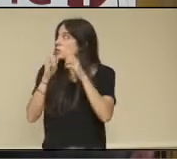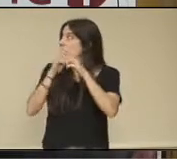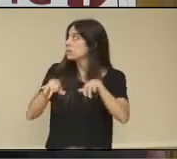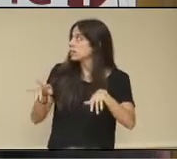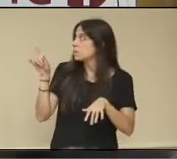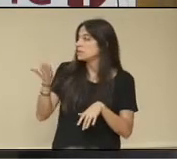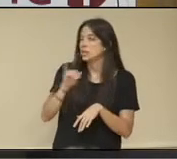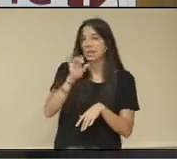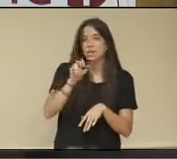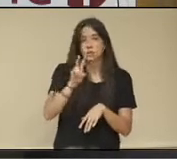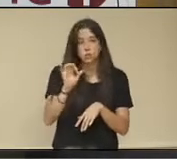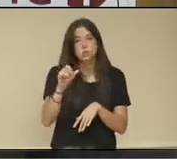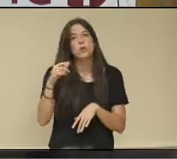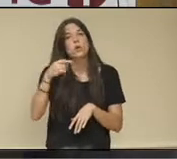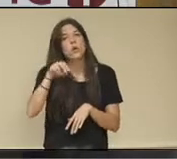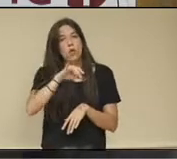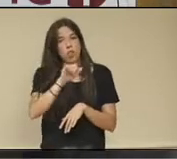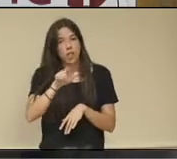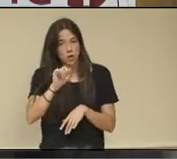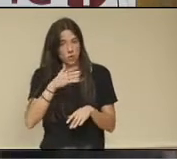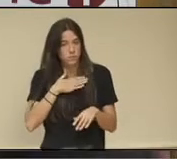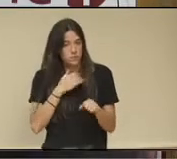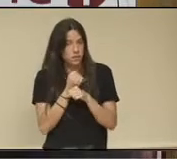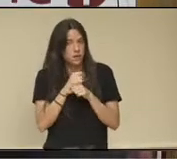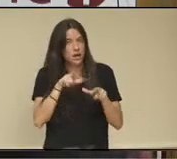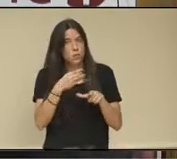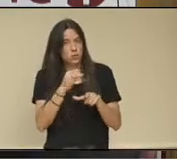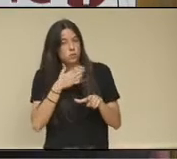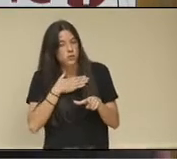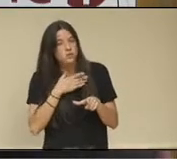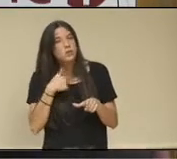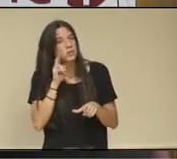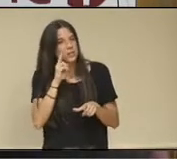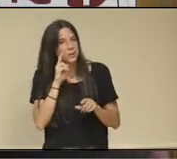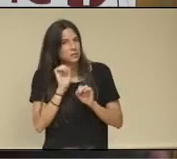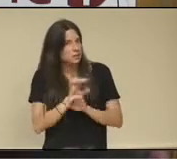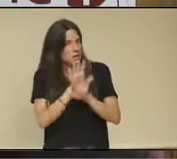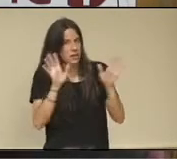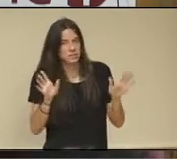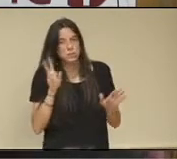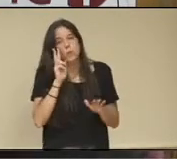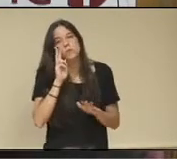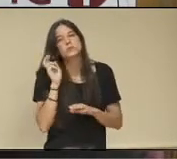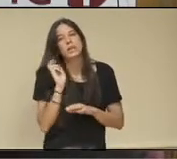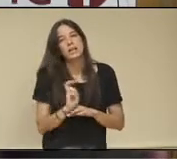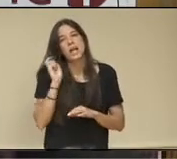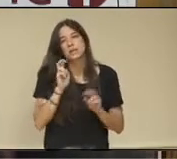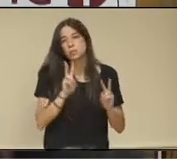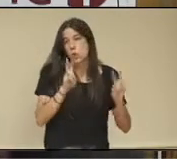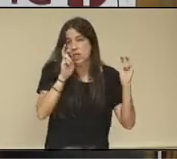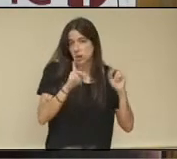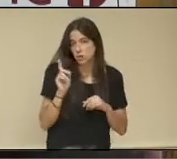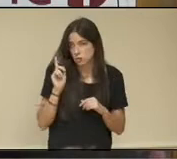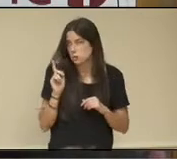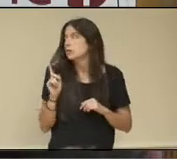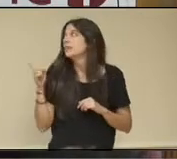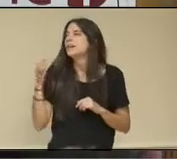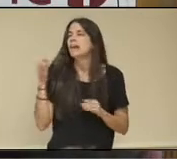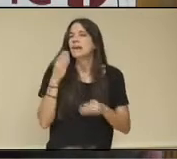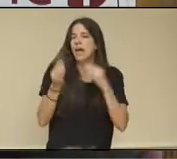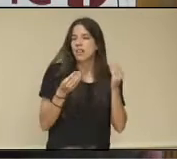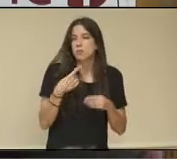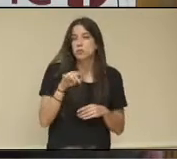nuestro laboratorio, que son muy gráficos, mostrando aquí los linajes modernos, y lo que hacemos es coger una